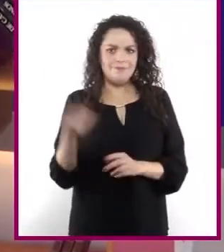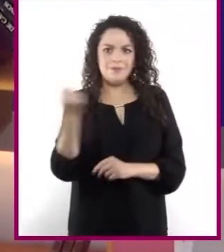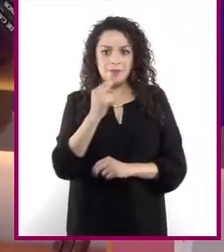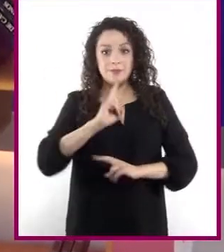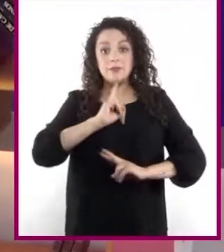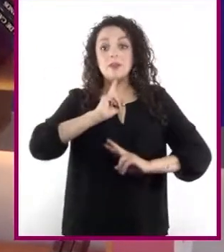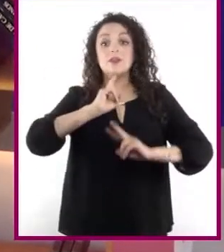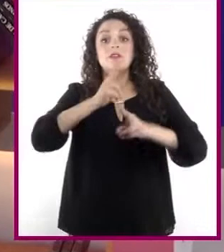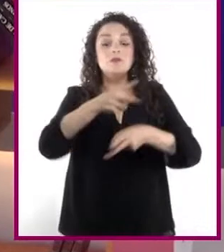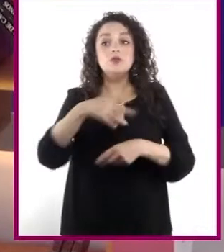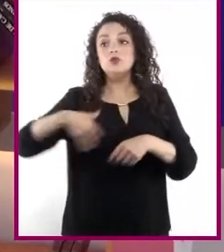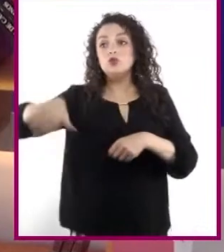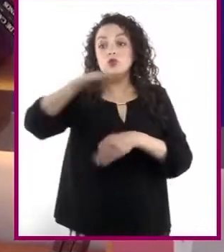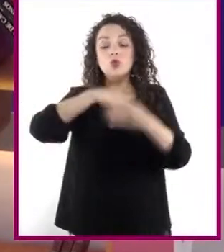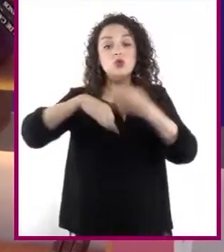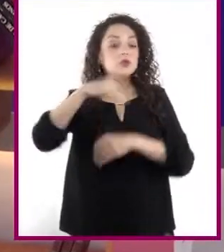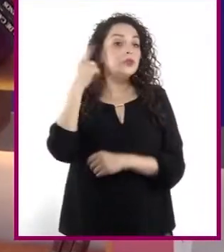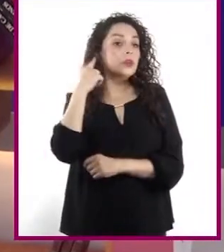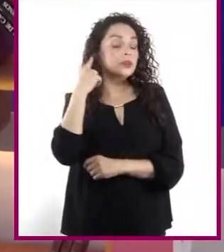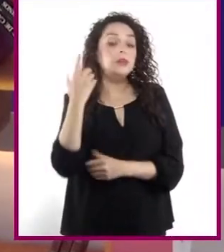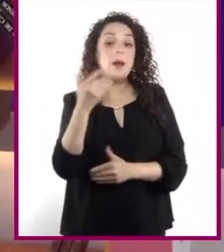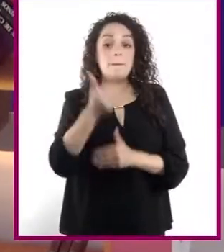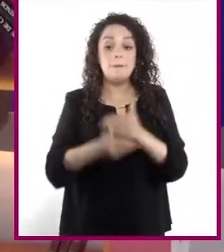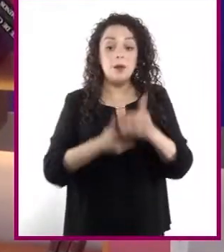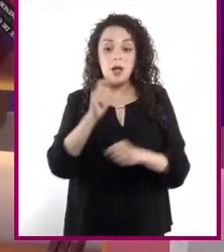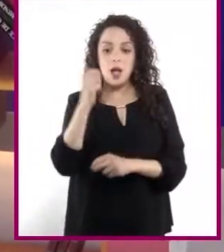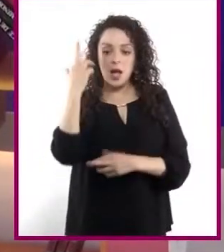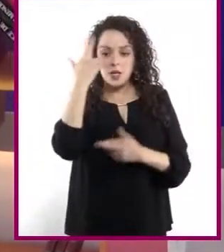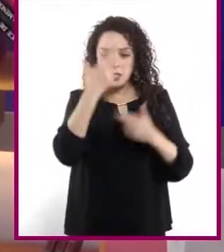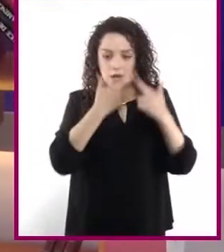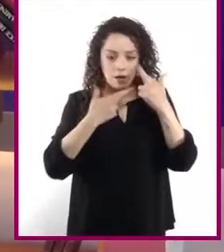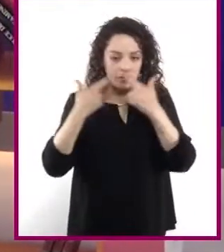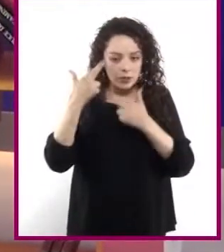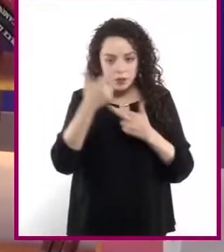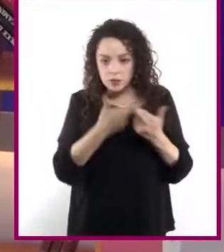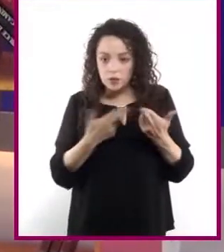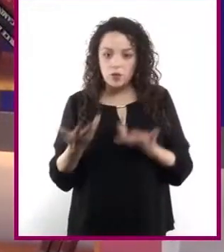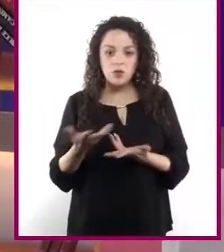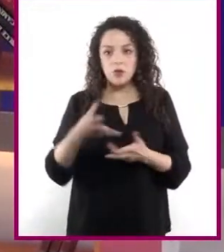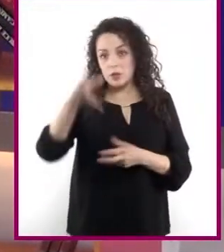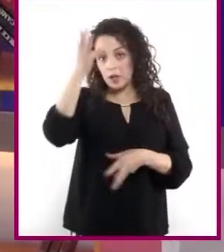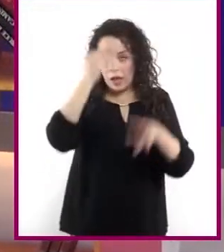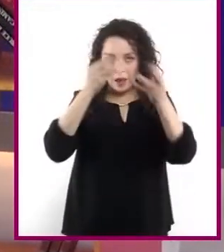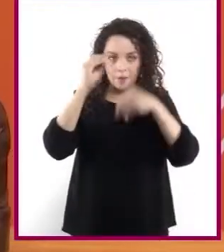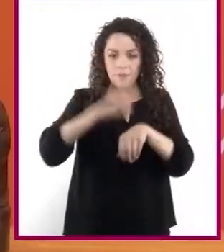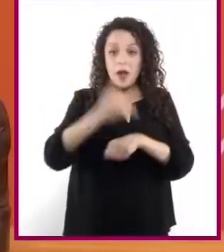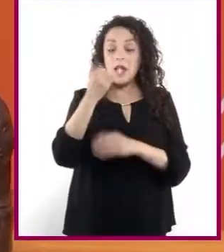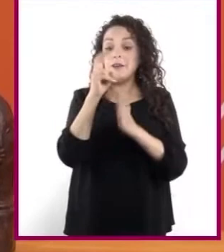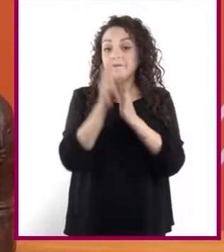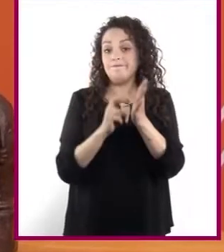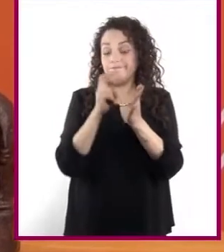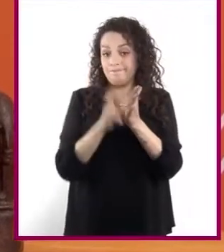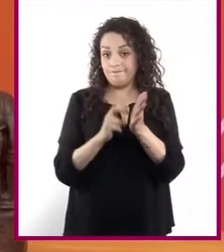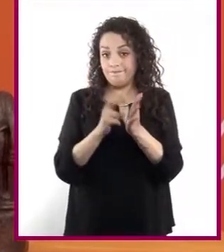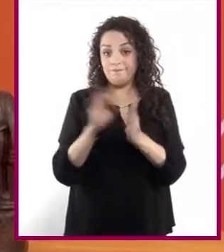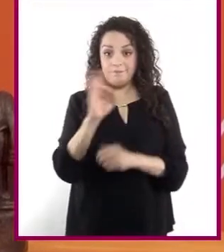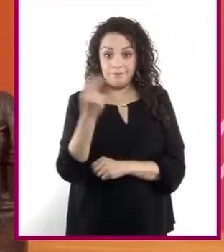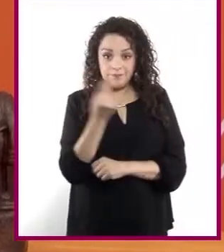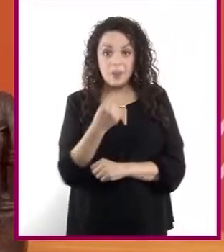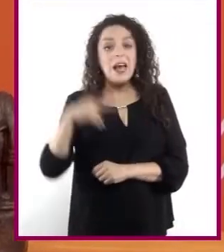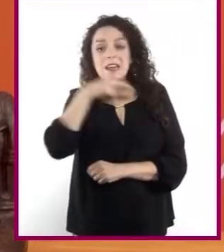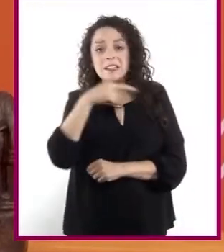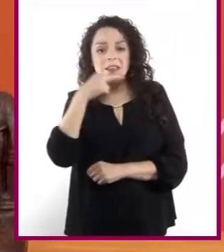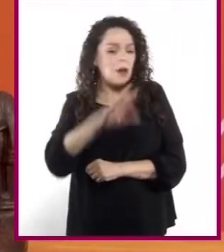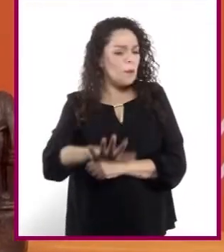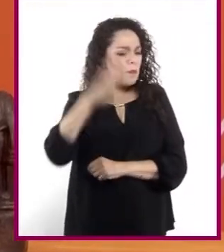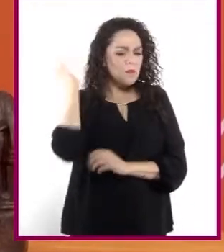conlleva todo un proceso de revisión, retroalimentación y corrección. No es hacerlo deprisa y que quede a